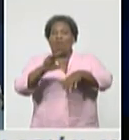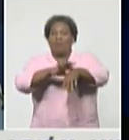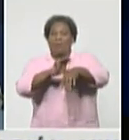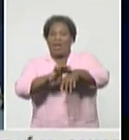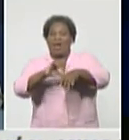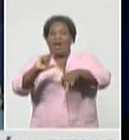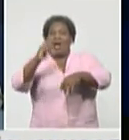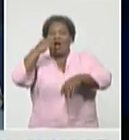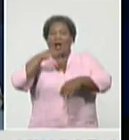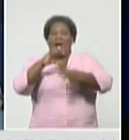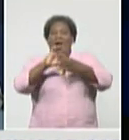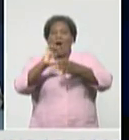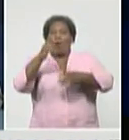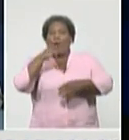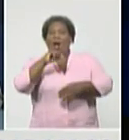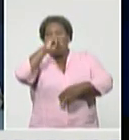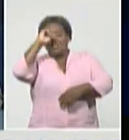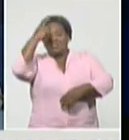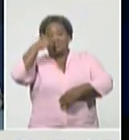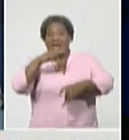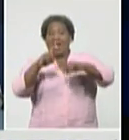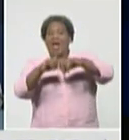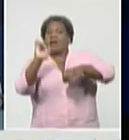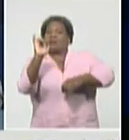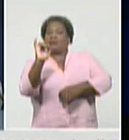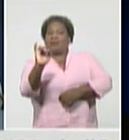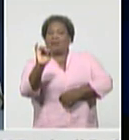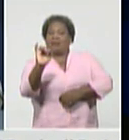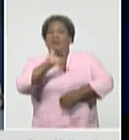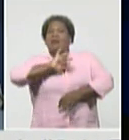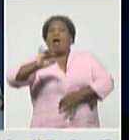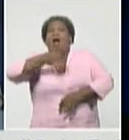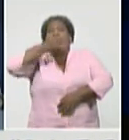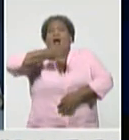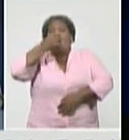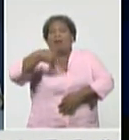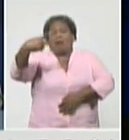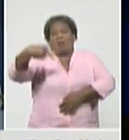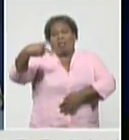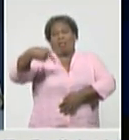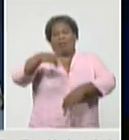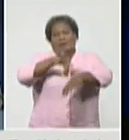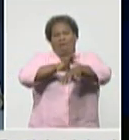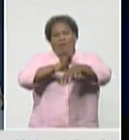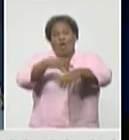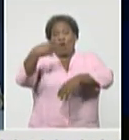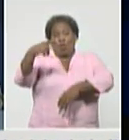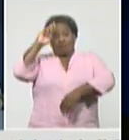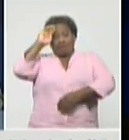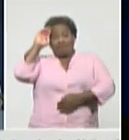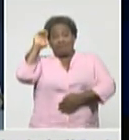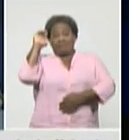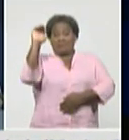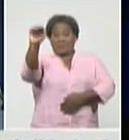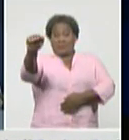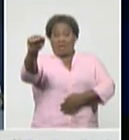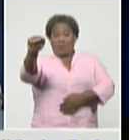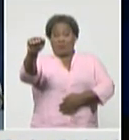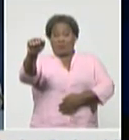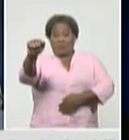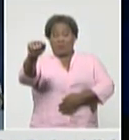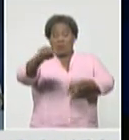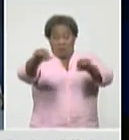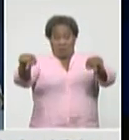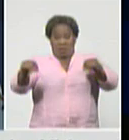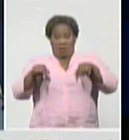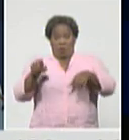aquí en una ocasión anterior. Los 2 estuvieron ingresados en terapia intensiva,